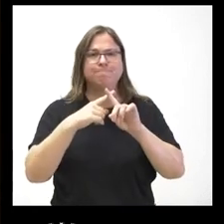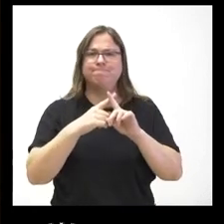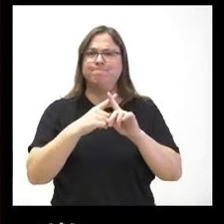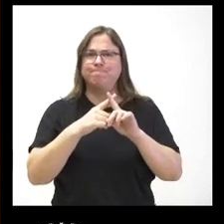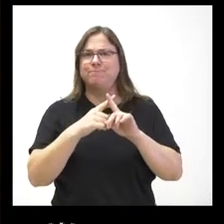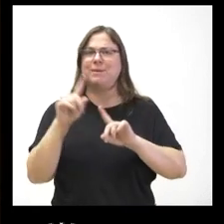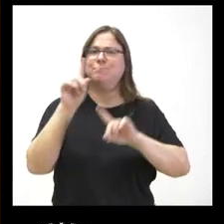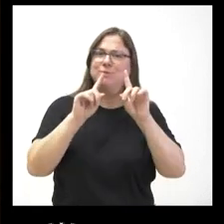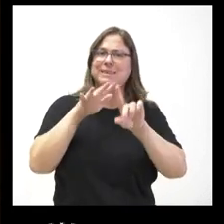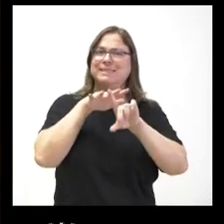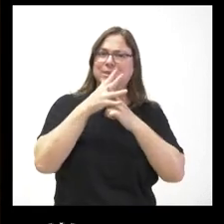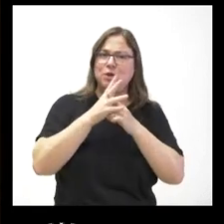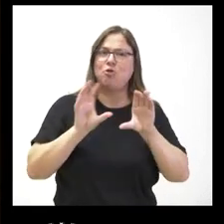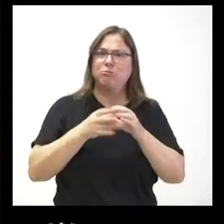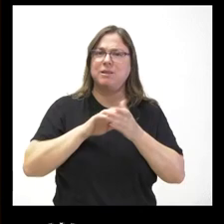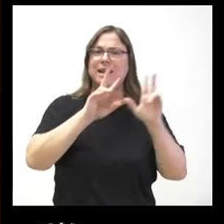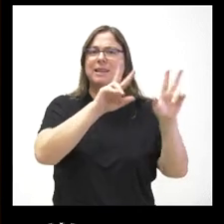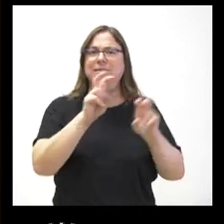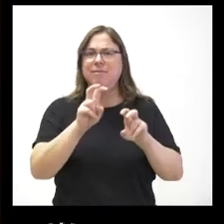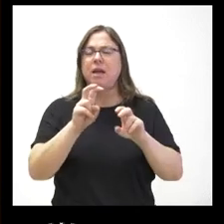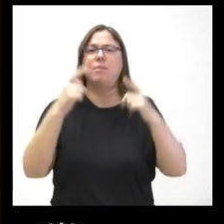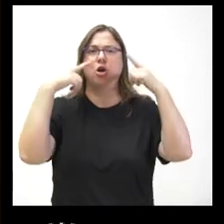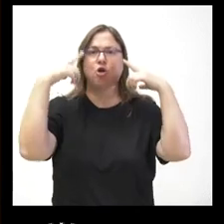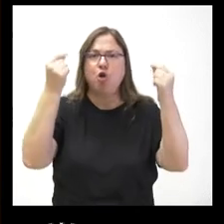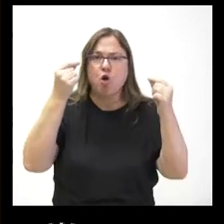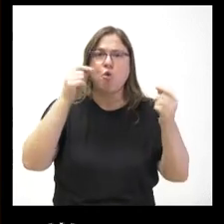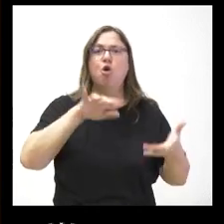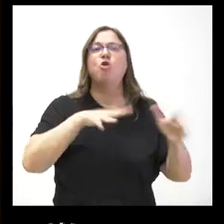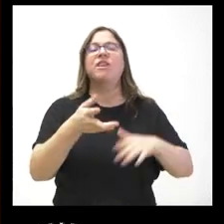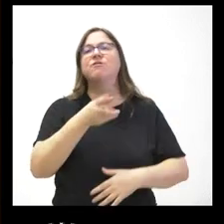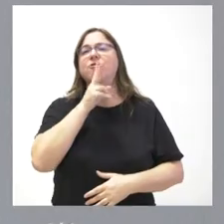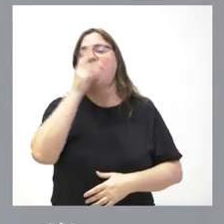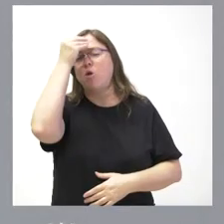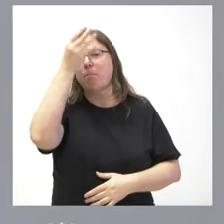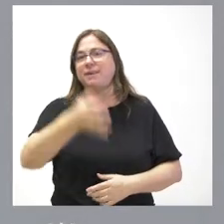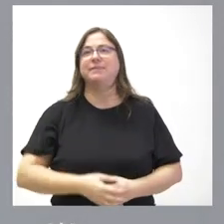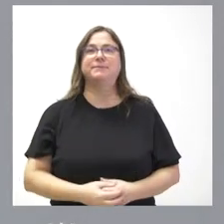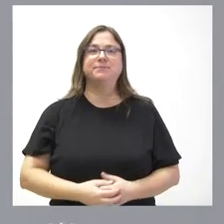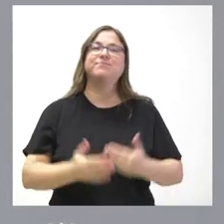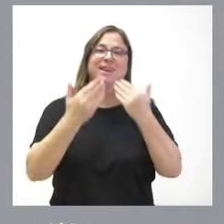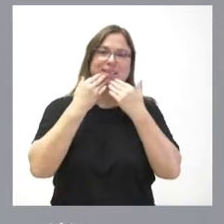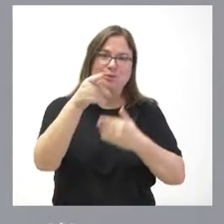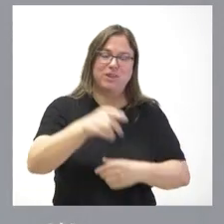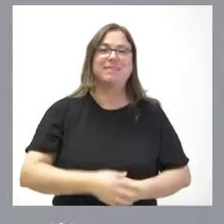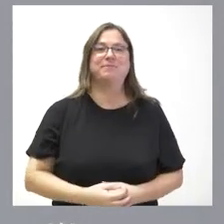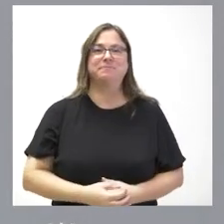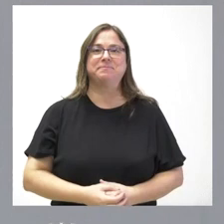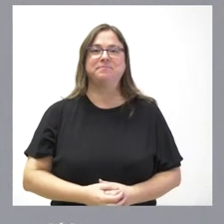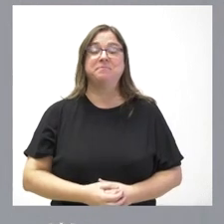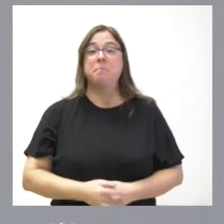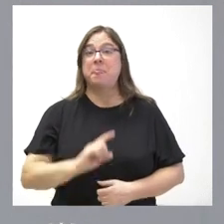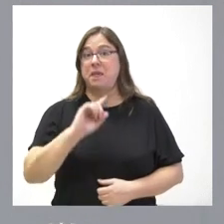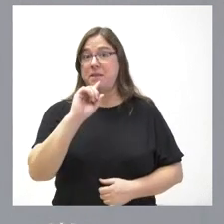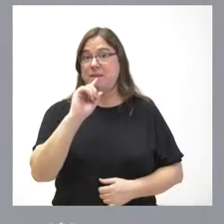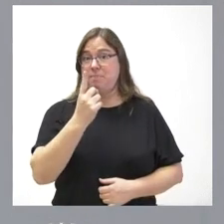castillon y con la junta sobre temas como lobo la transición verde gracias Sí gracias usted pues sobre el primer punto